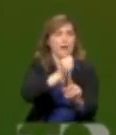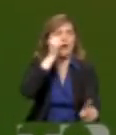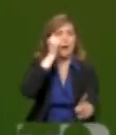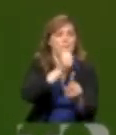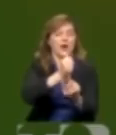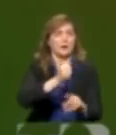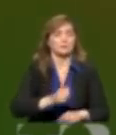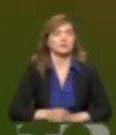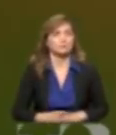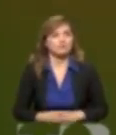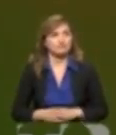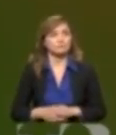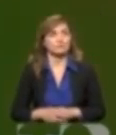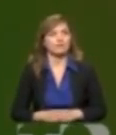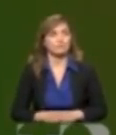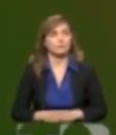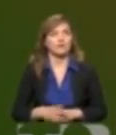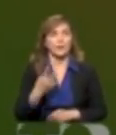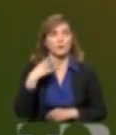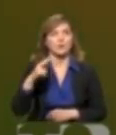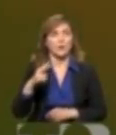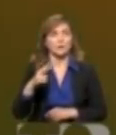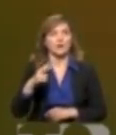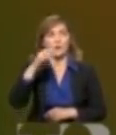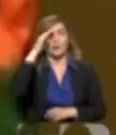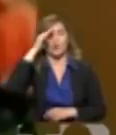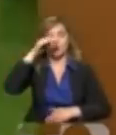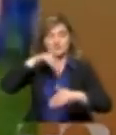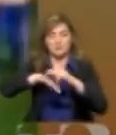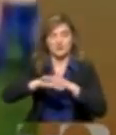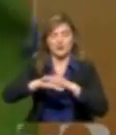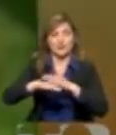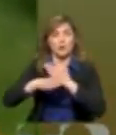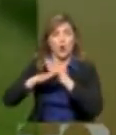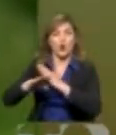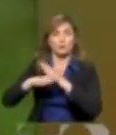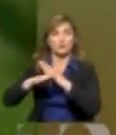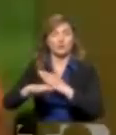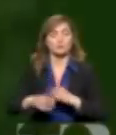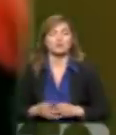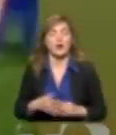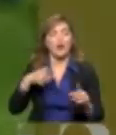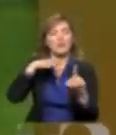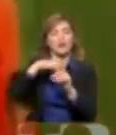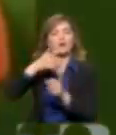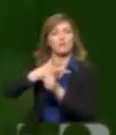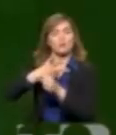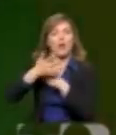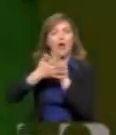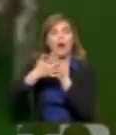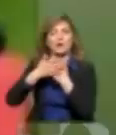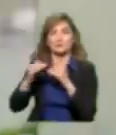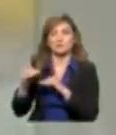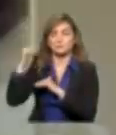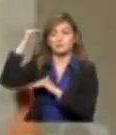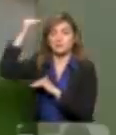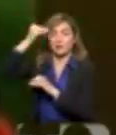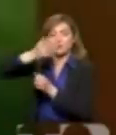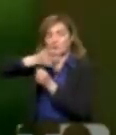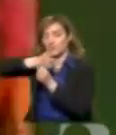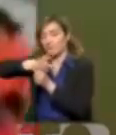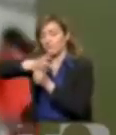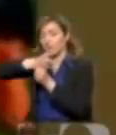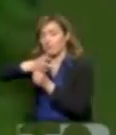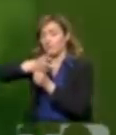otro preso, quien detienen a uno de los agentes para que no intervenga. El ataque fue filmado con un teléfono celular por una